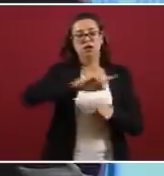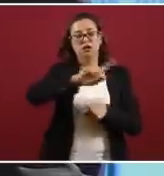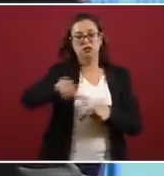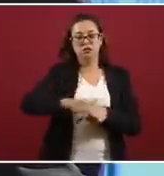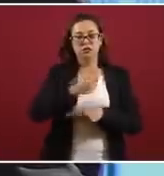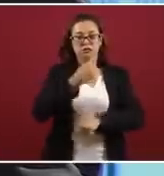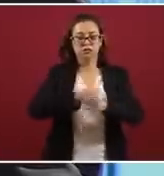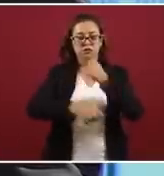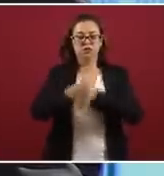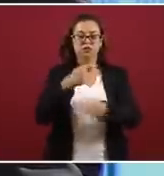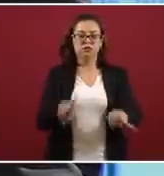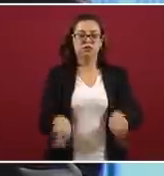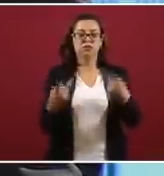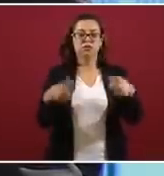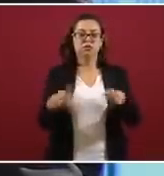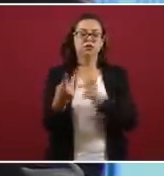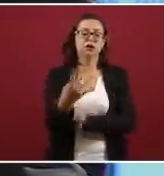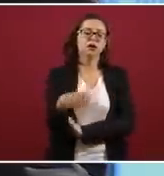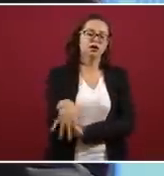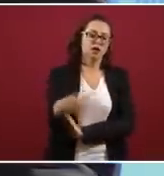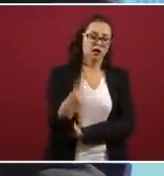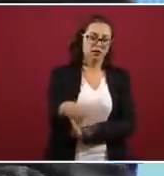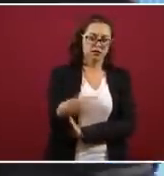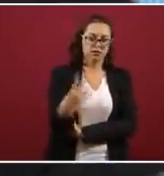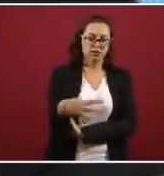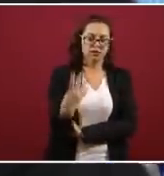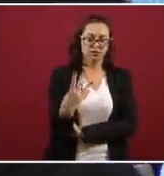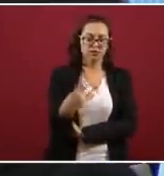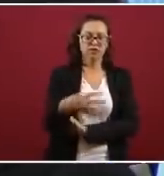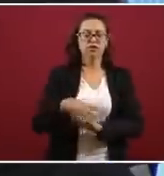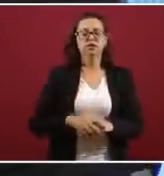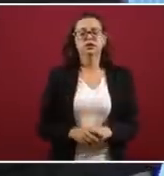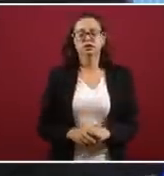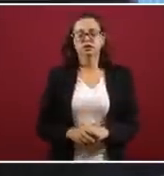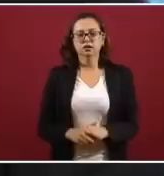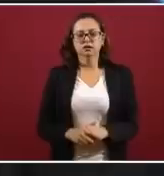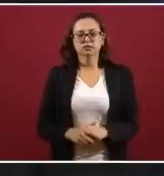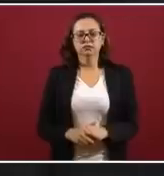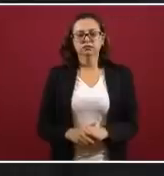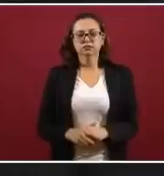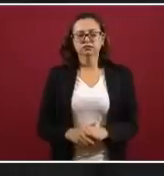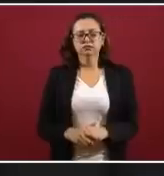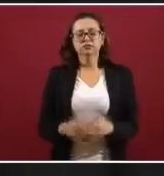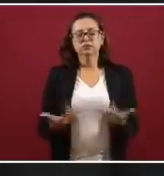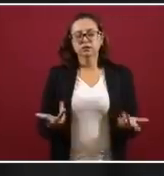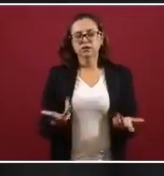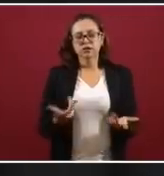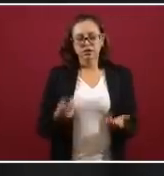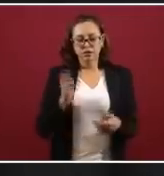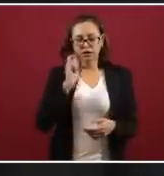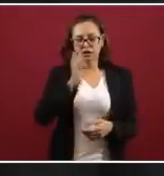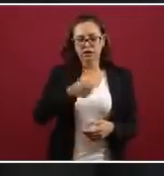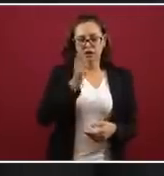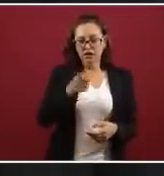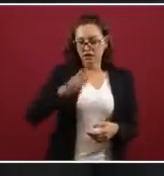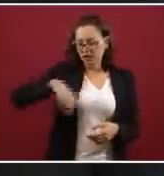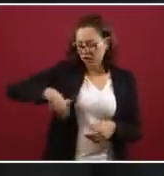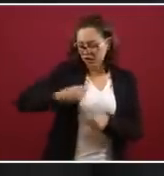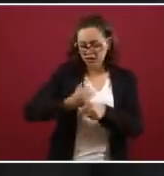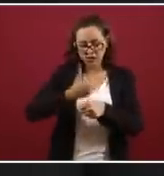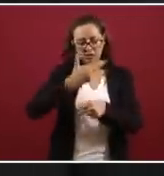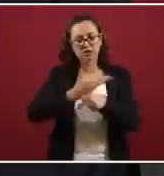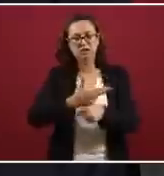en nuestras tiendas a 14. Vale decir que, como ya dijo nuestro señor secretario